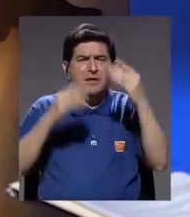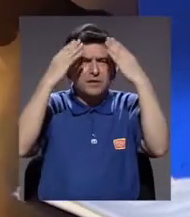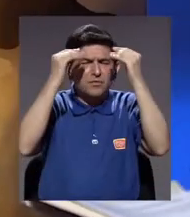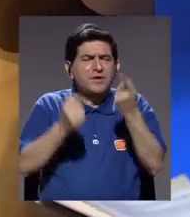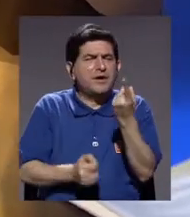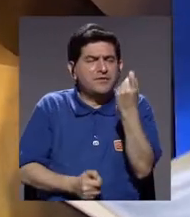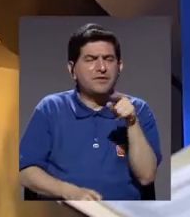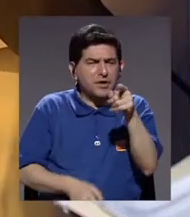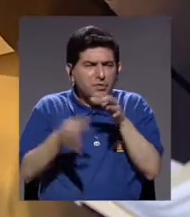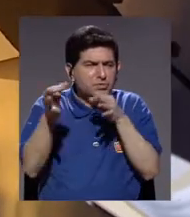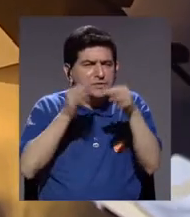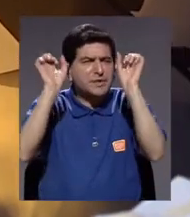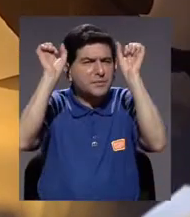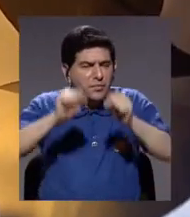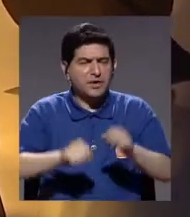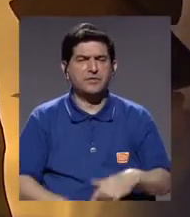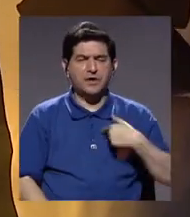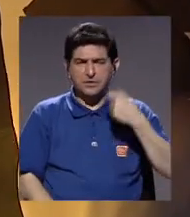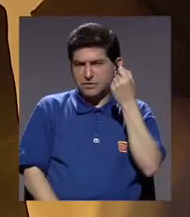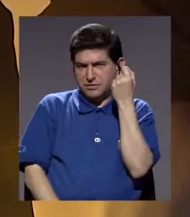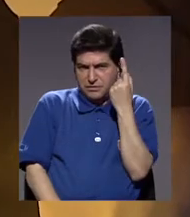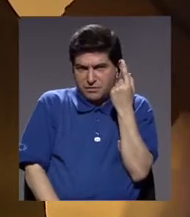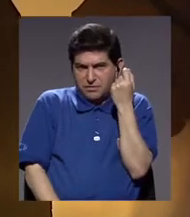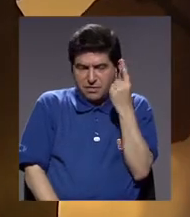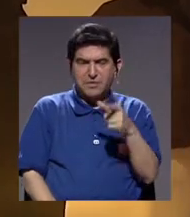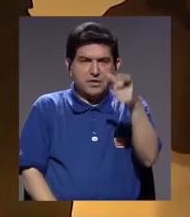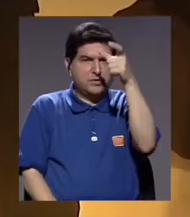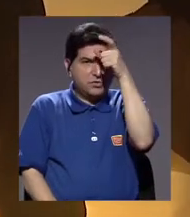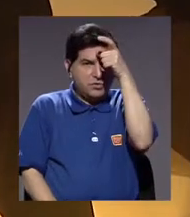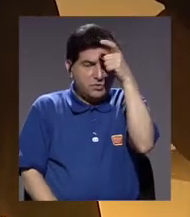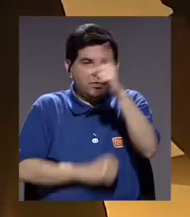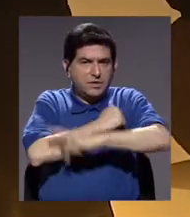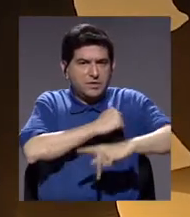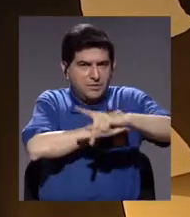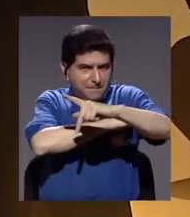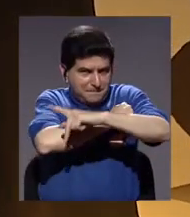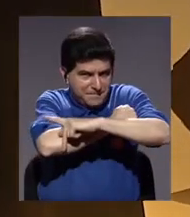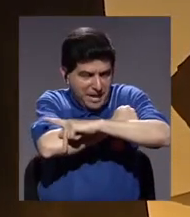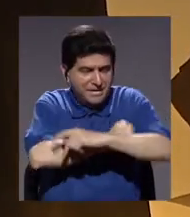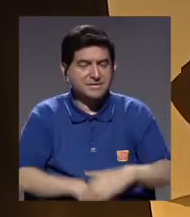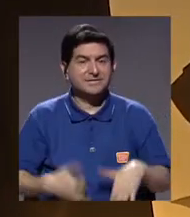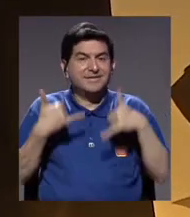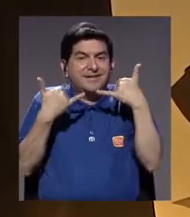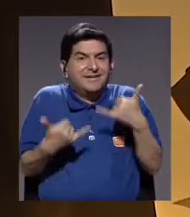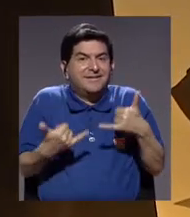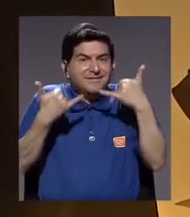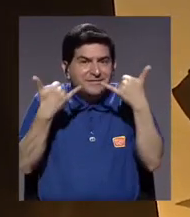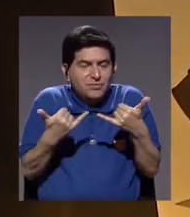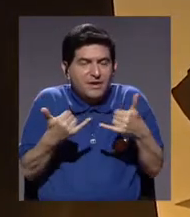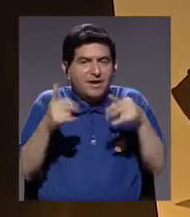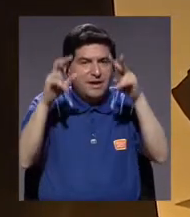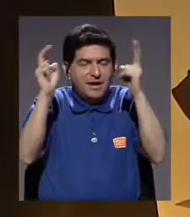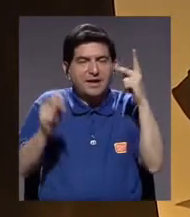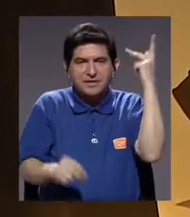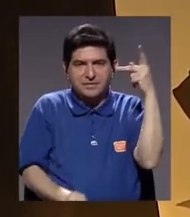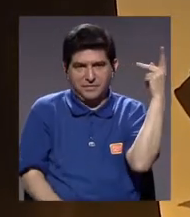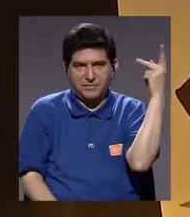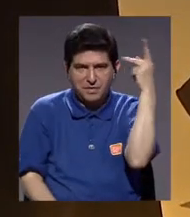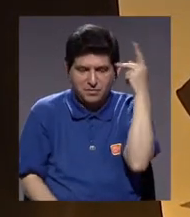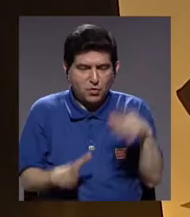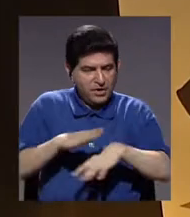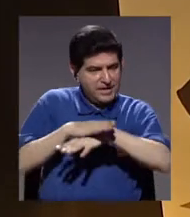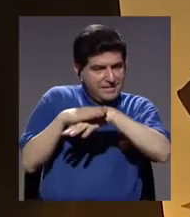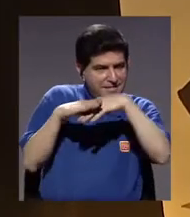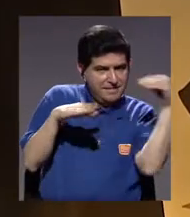que me lo pueda dejar un poco más explícito. Tengo entendido que Turquía es de los países que en este momento, en materia